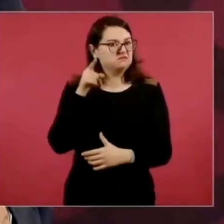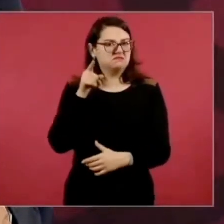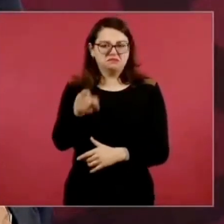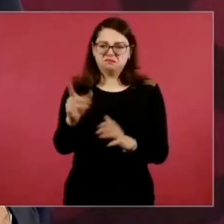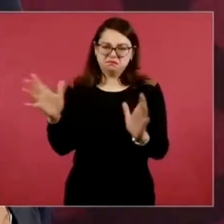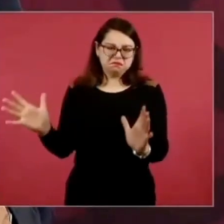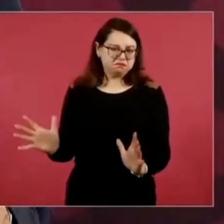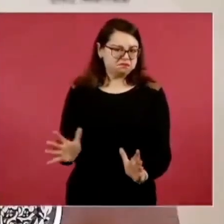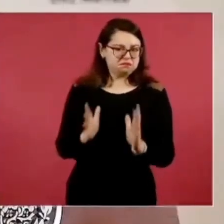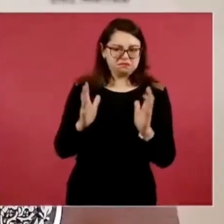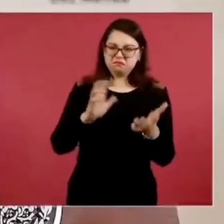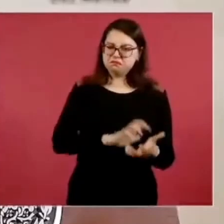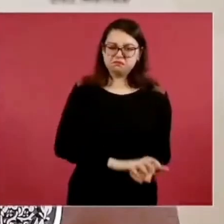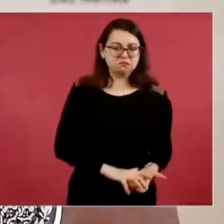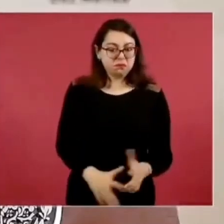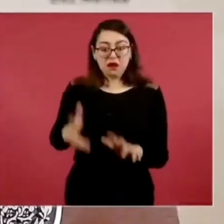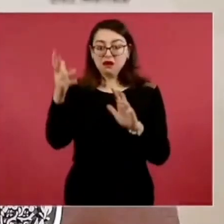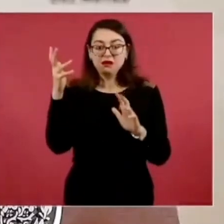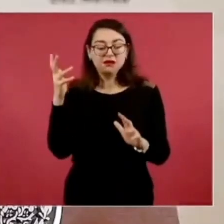por